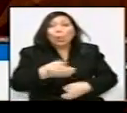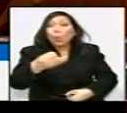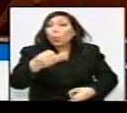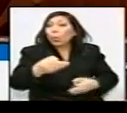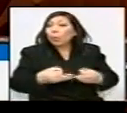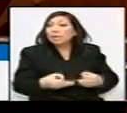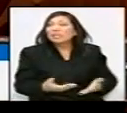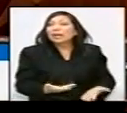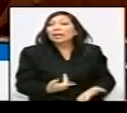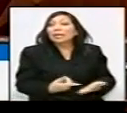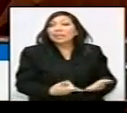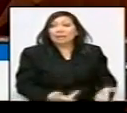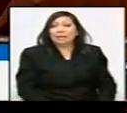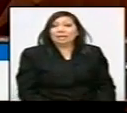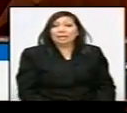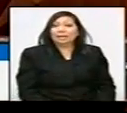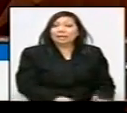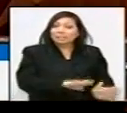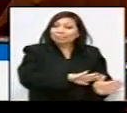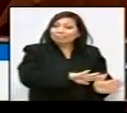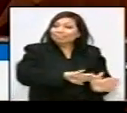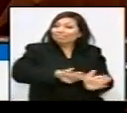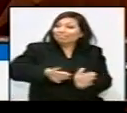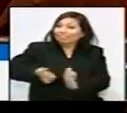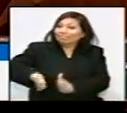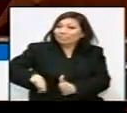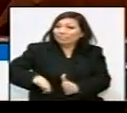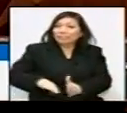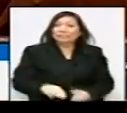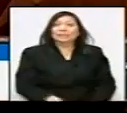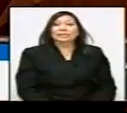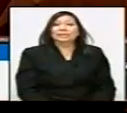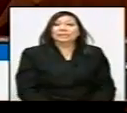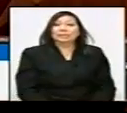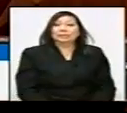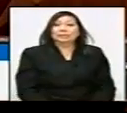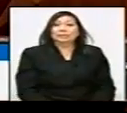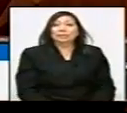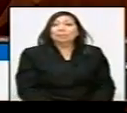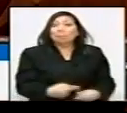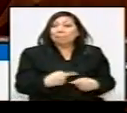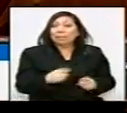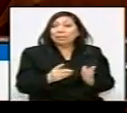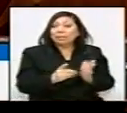judiciales gracias a la eliminación de la emisión del dictamen fiscal.